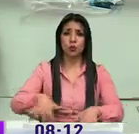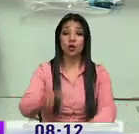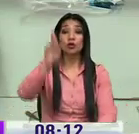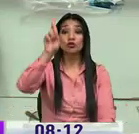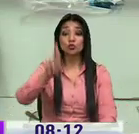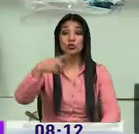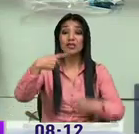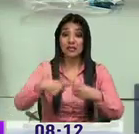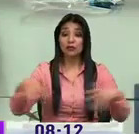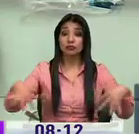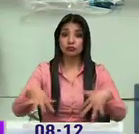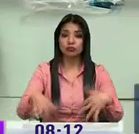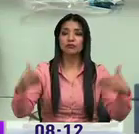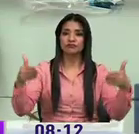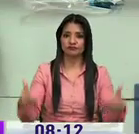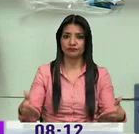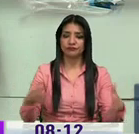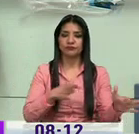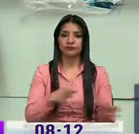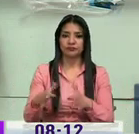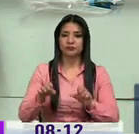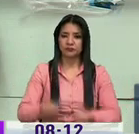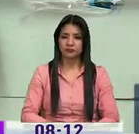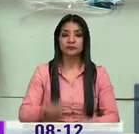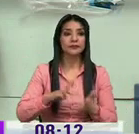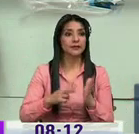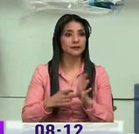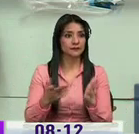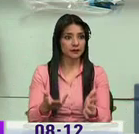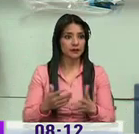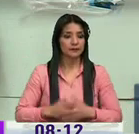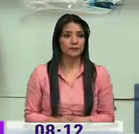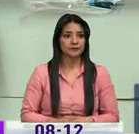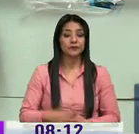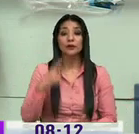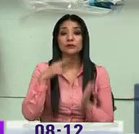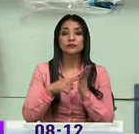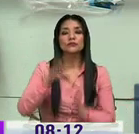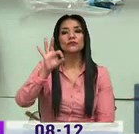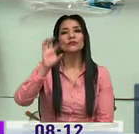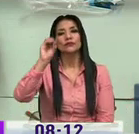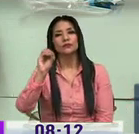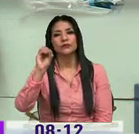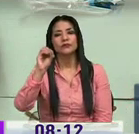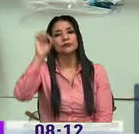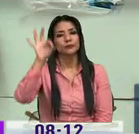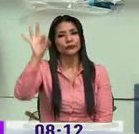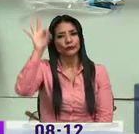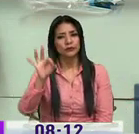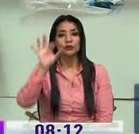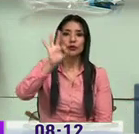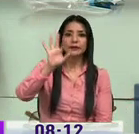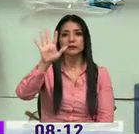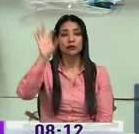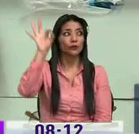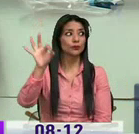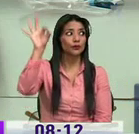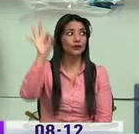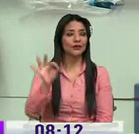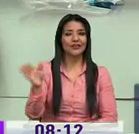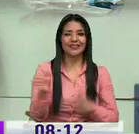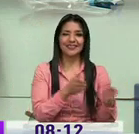estarán interceptadas. ¿Eso qué significa? Que sobre el 90 al 95% de las aguas residuales ya no